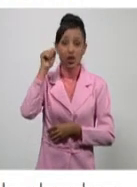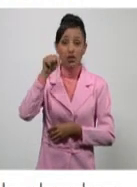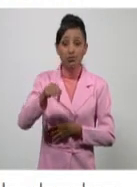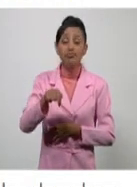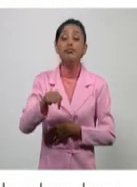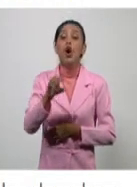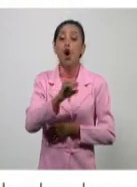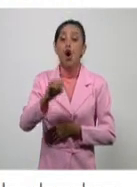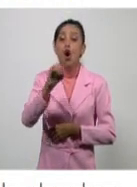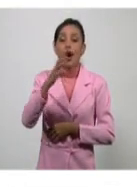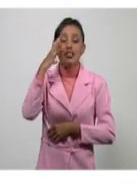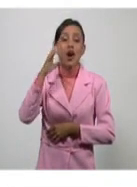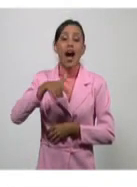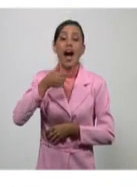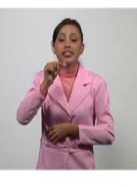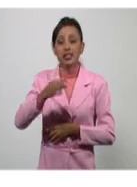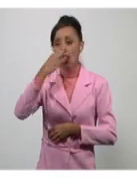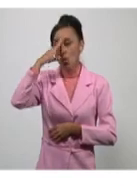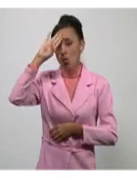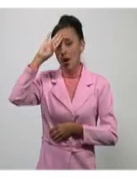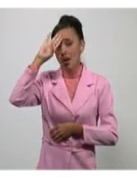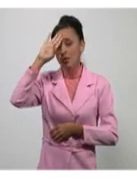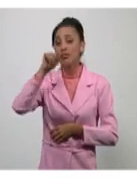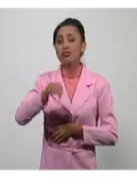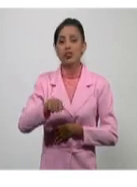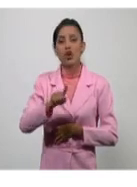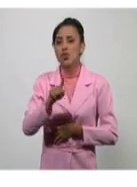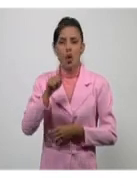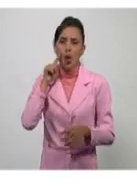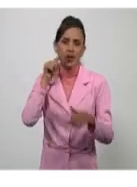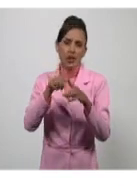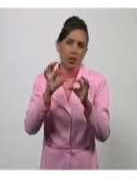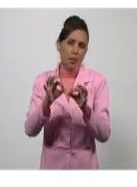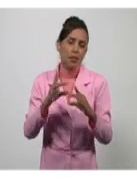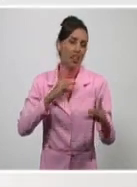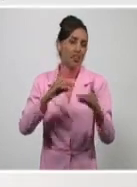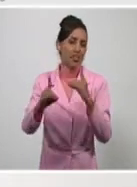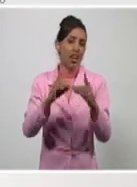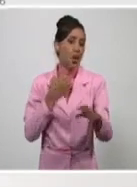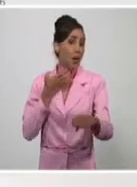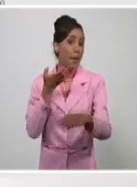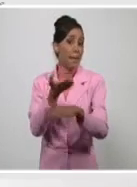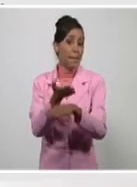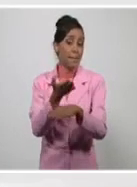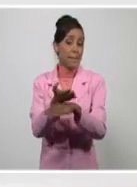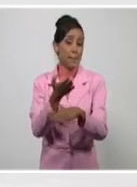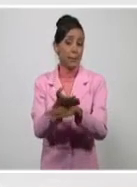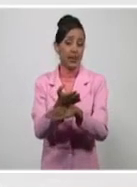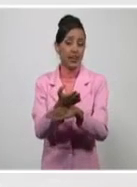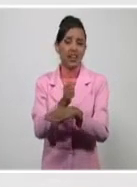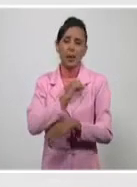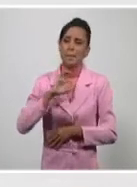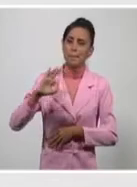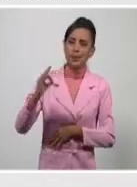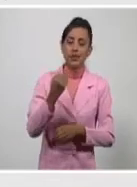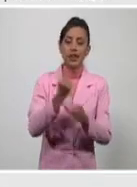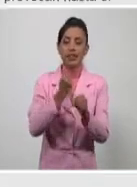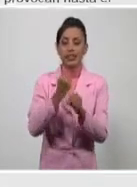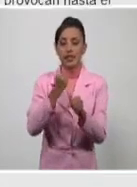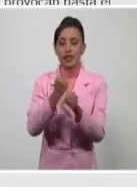artistas cubanos, no se corresponden con las aspiraciones de ese diálogo tan reclamado en el afán por perfeccionar la labor de